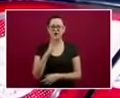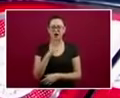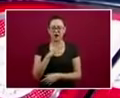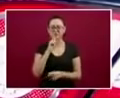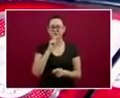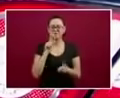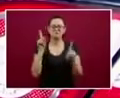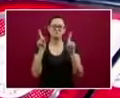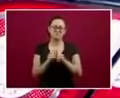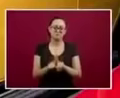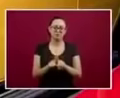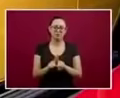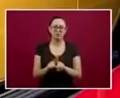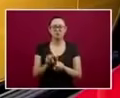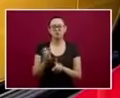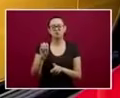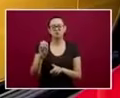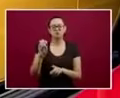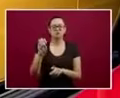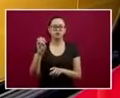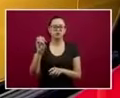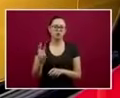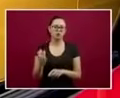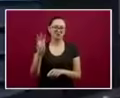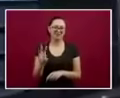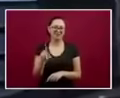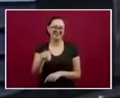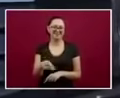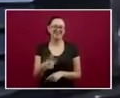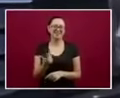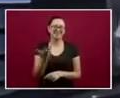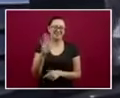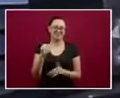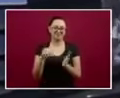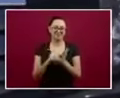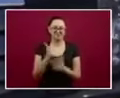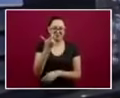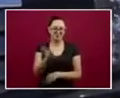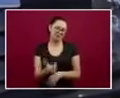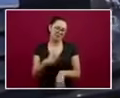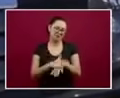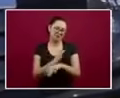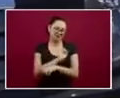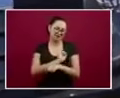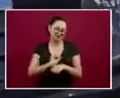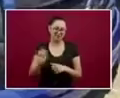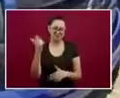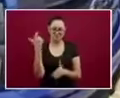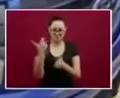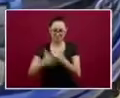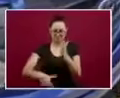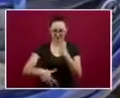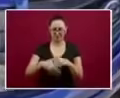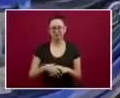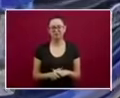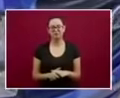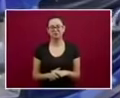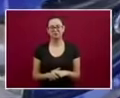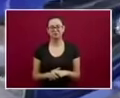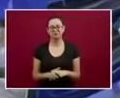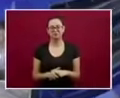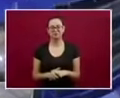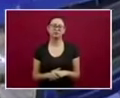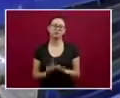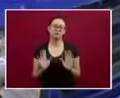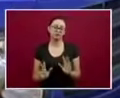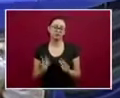luchando, porque sí, pues me he metido contra todas las mafias, ¿no? Sí. Entonces, Rosy, para mí era importante dormir en paz y ya tenemos